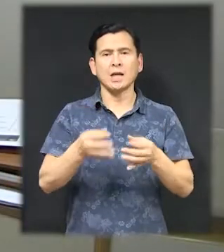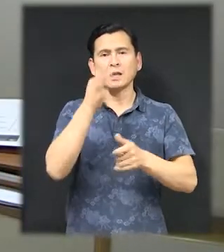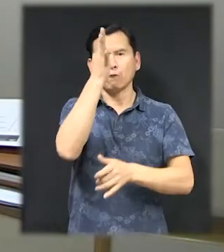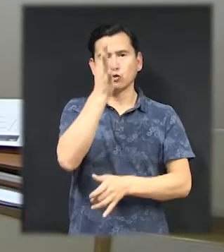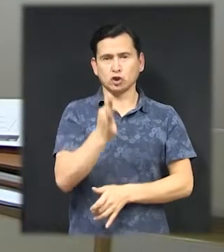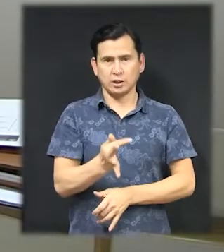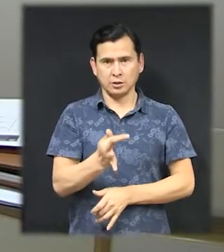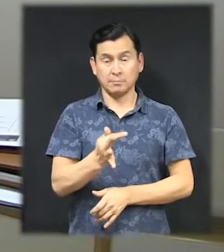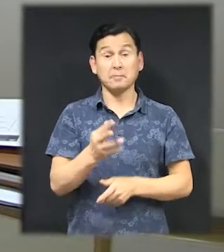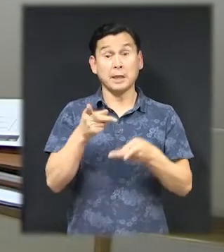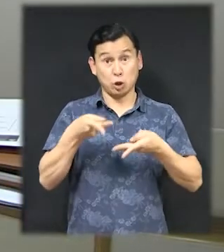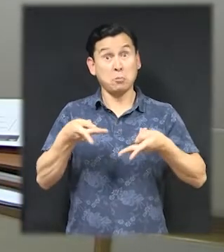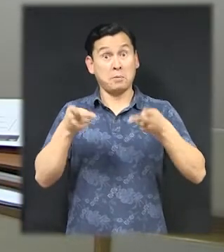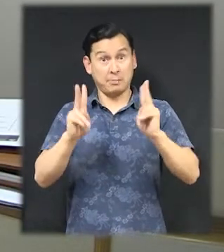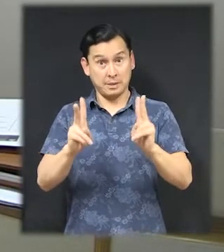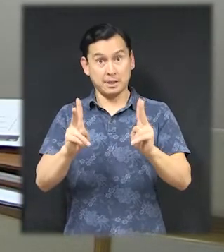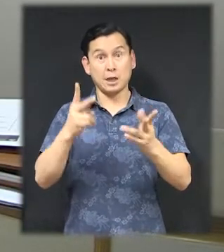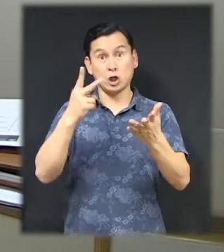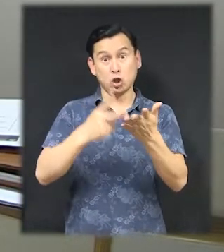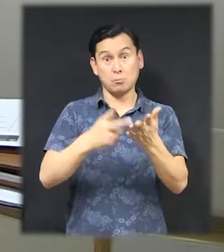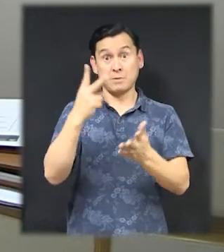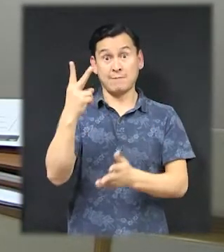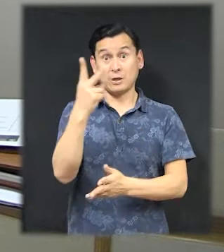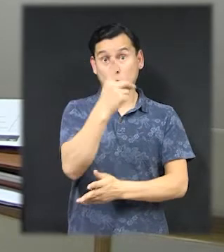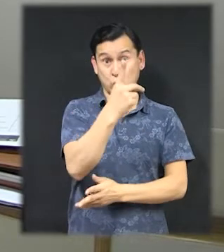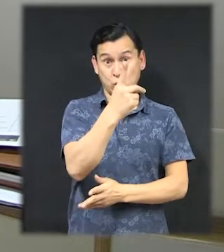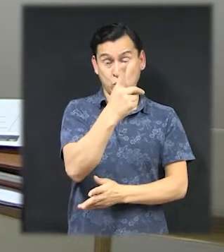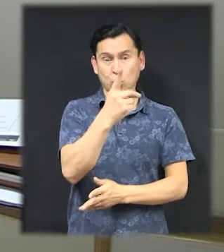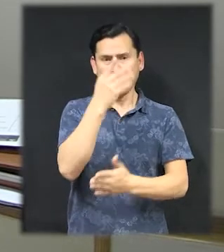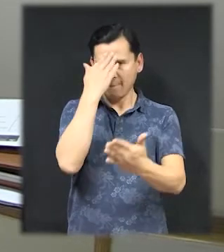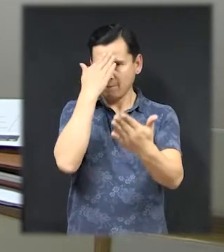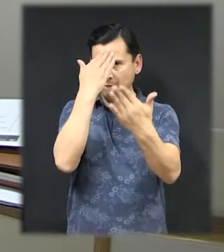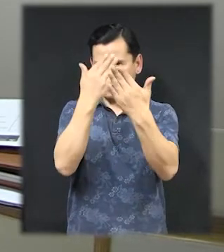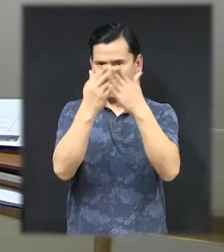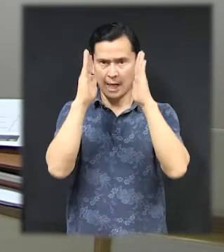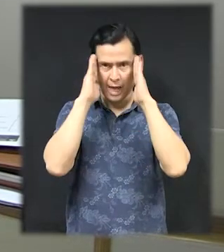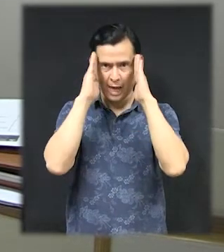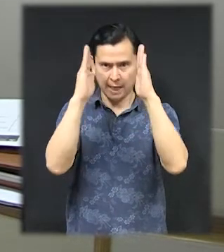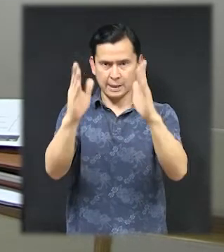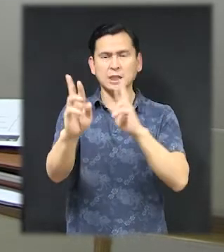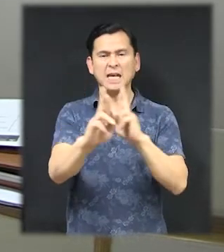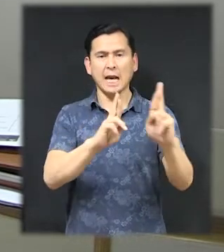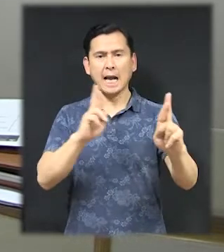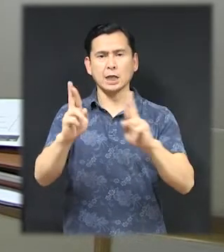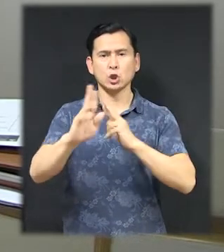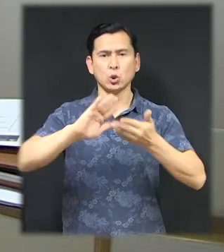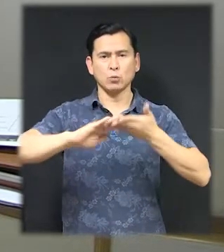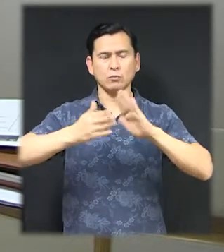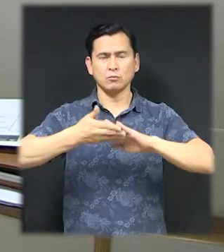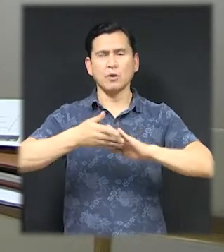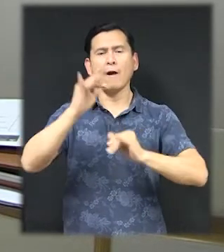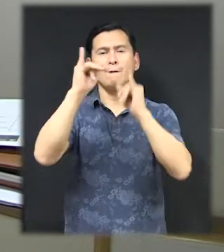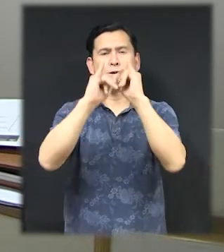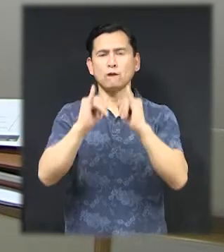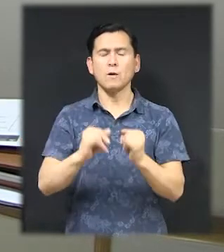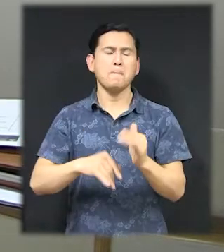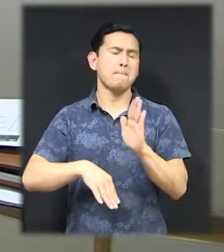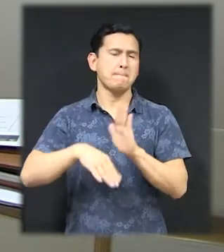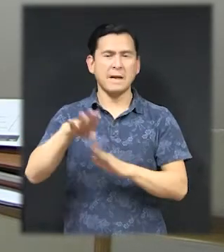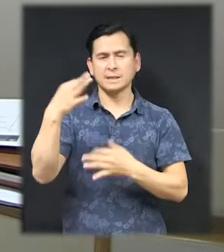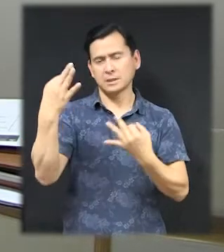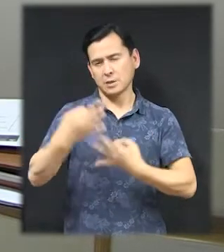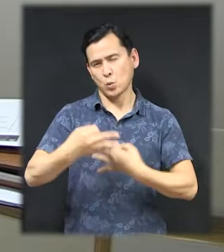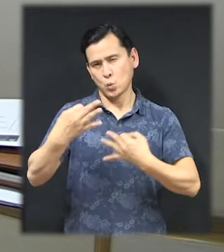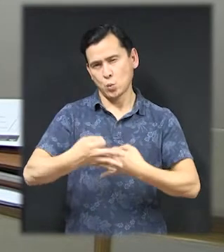al interior del hospital regional ya desde el mes de marzo, complementando en la actualidad